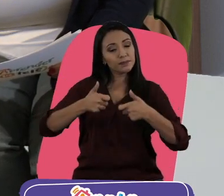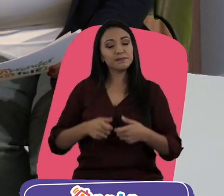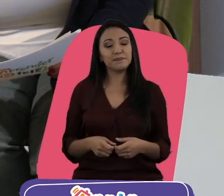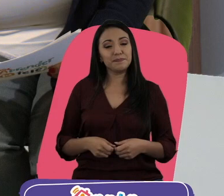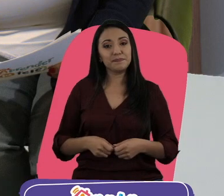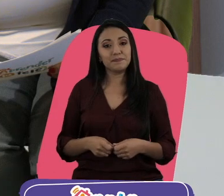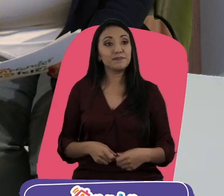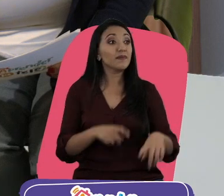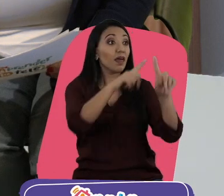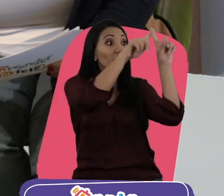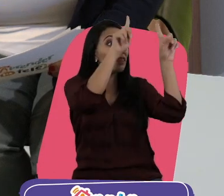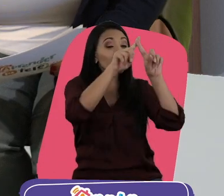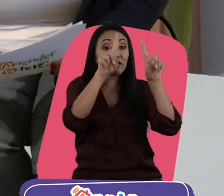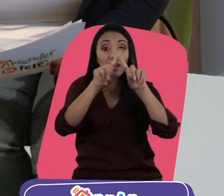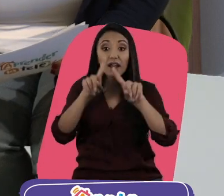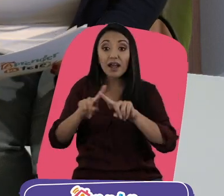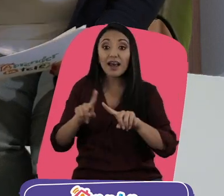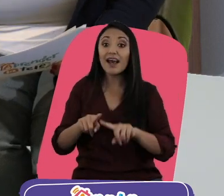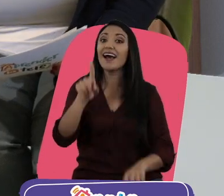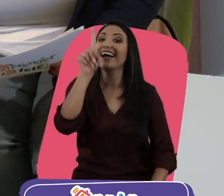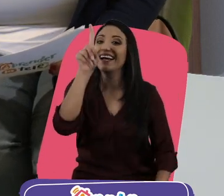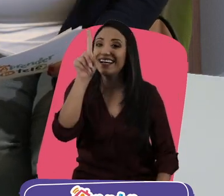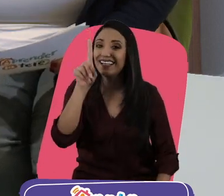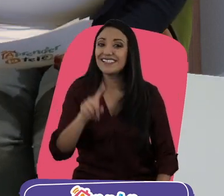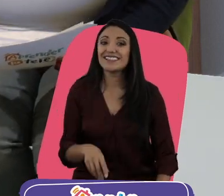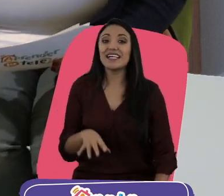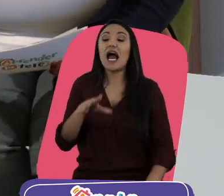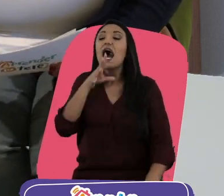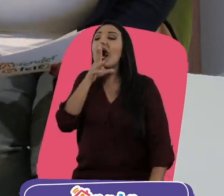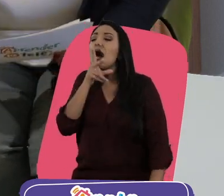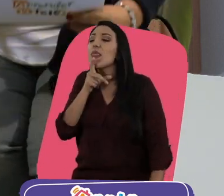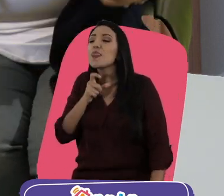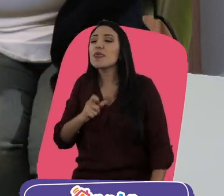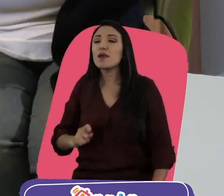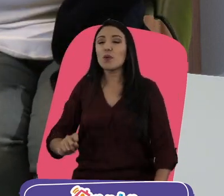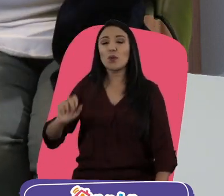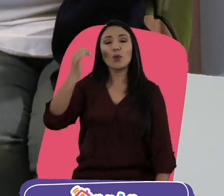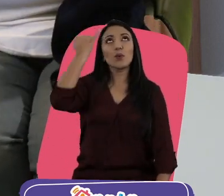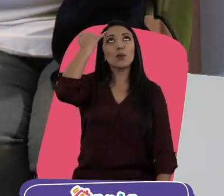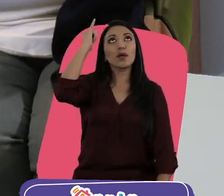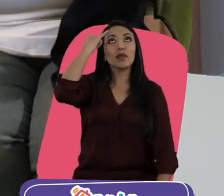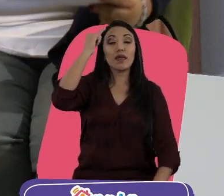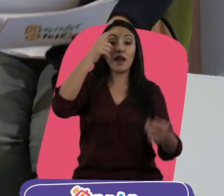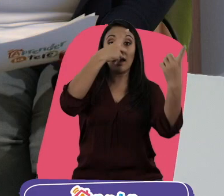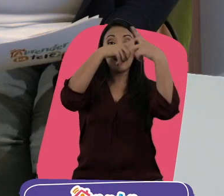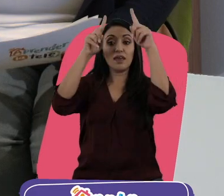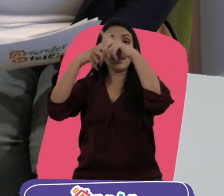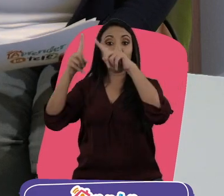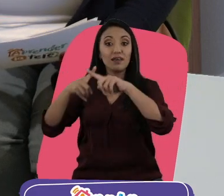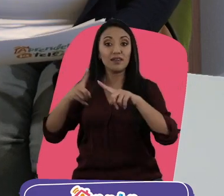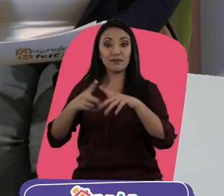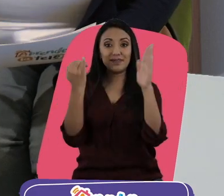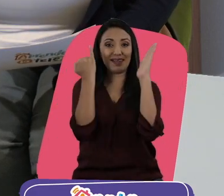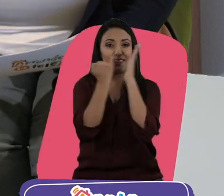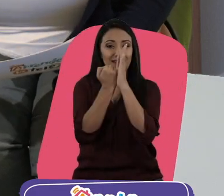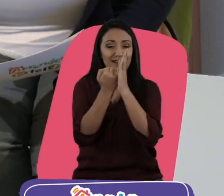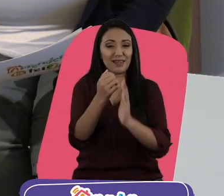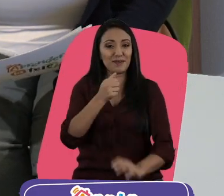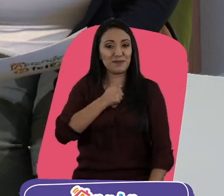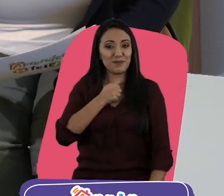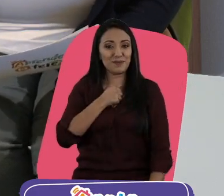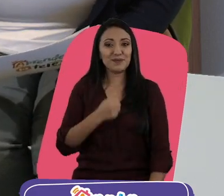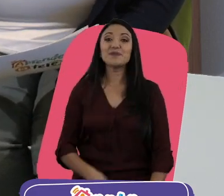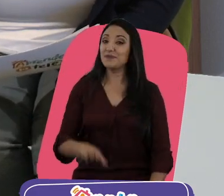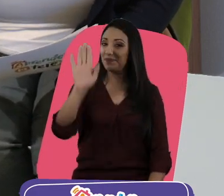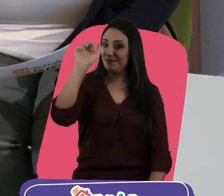te traten bien. Lo diverso, ¿cómo era? Ah, lo ancestral. Lo ancestral. Y lo diverso nos